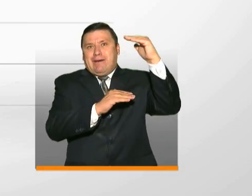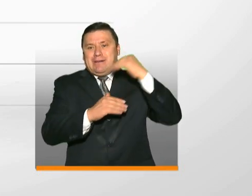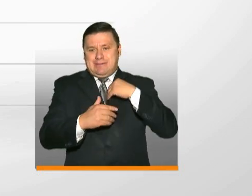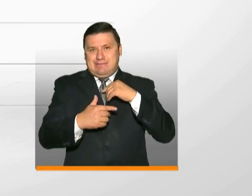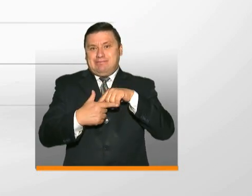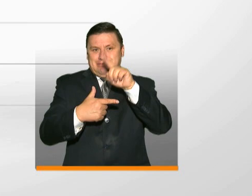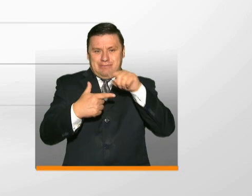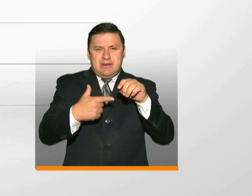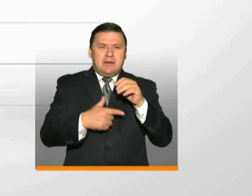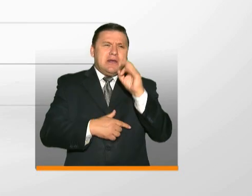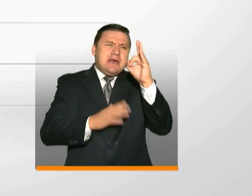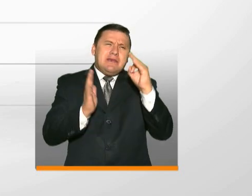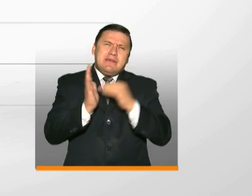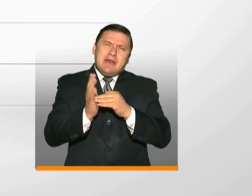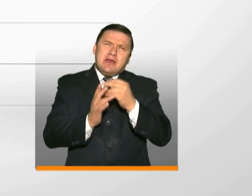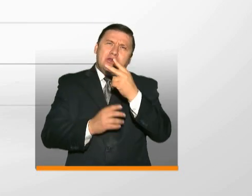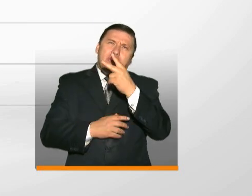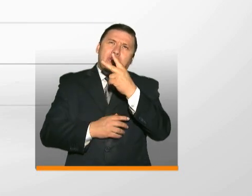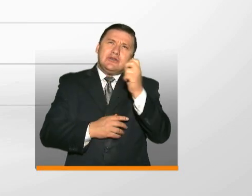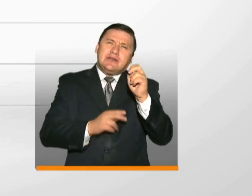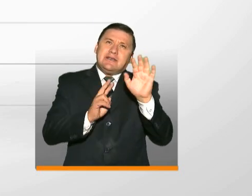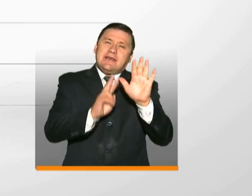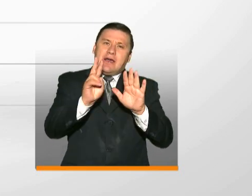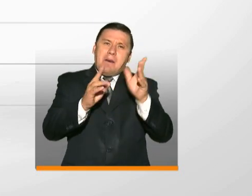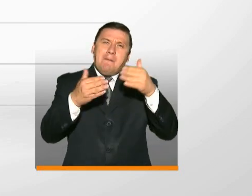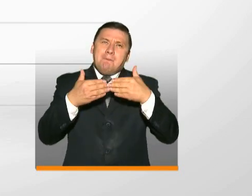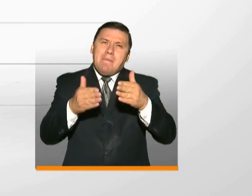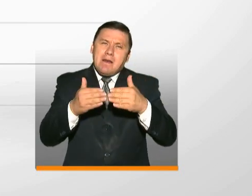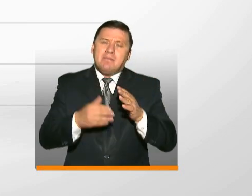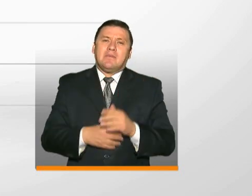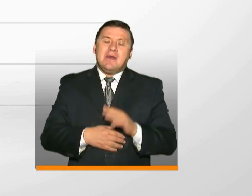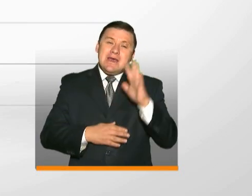vemos 3.272 en Panamá,